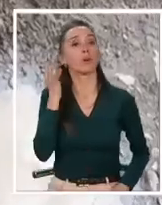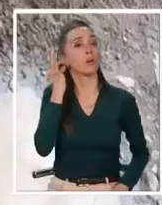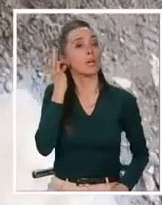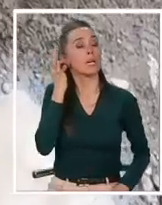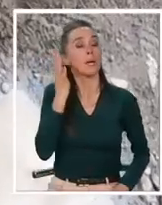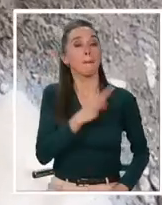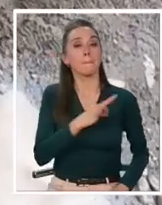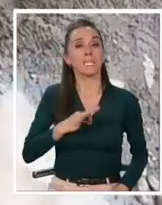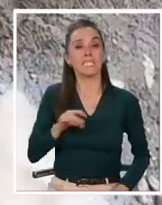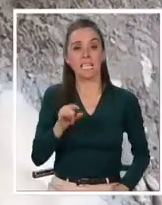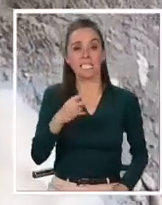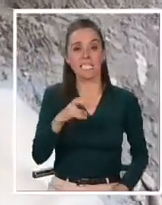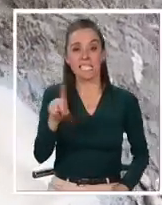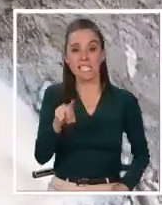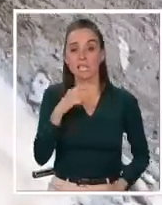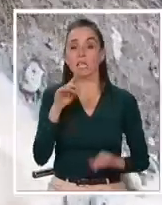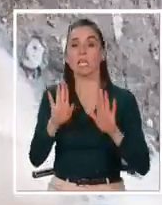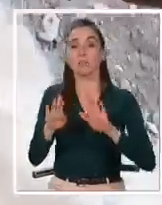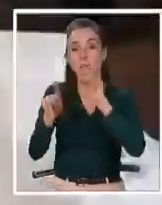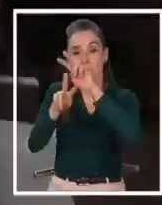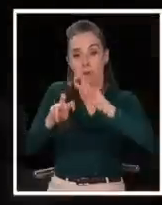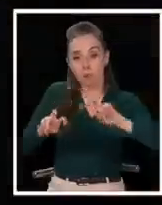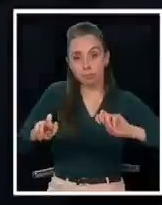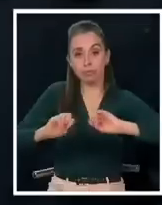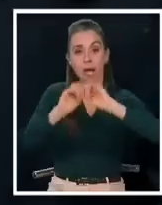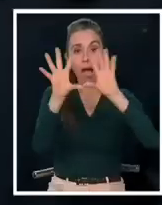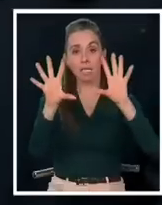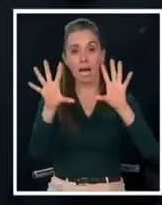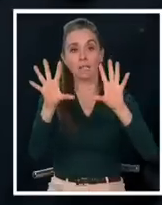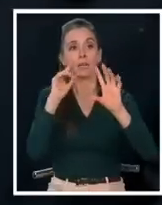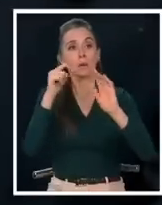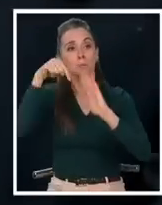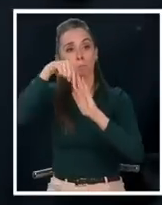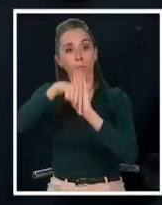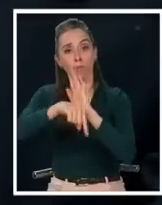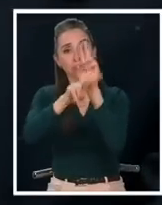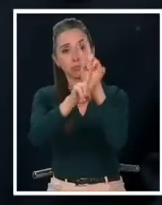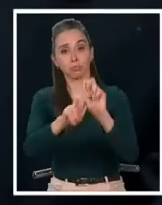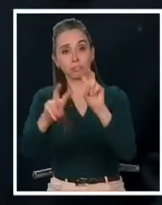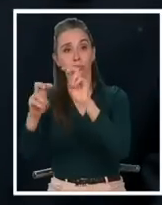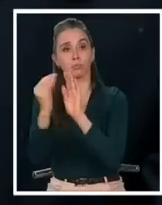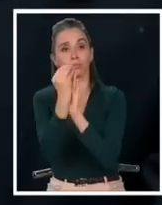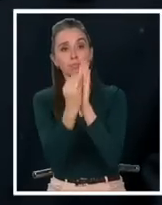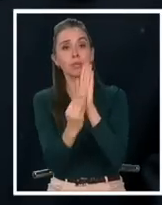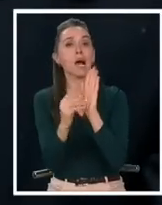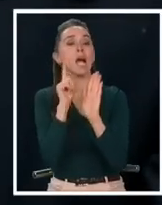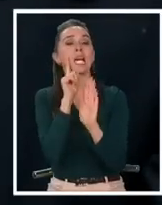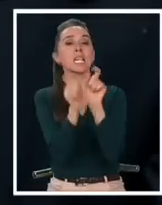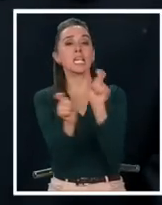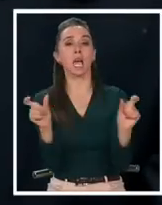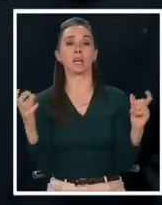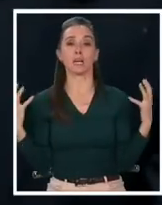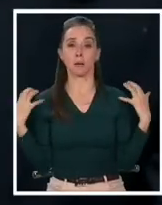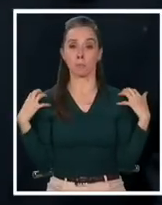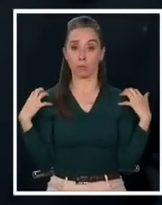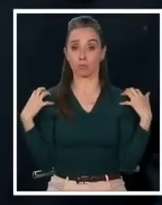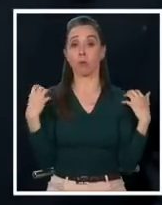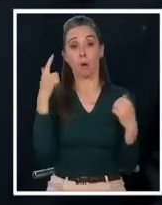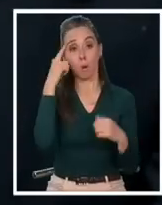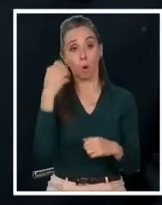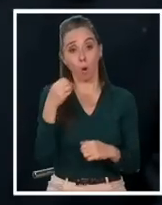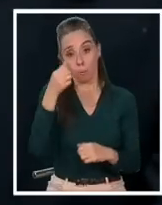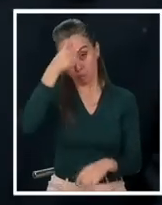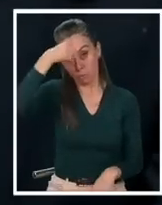que estos episodios se puedan esclarecer, investigar a profundidad y definir quiénes son los responsables y obviamente